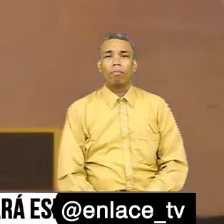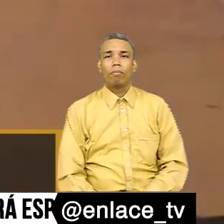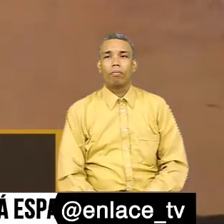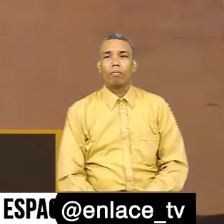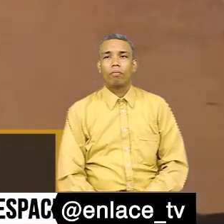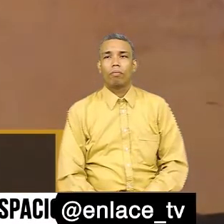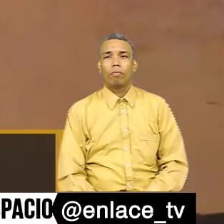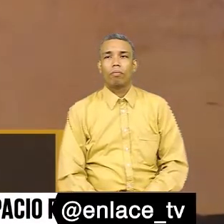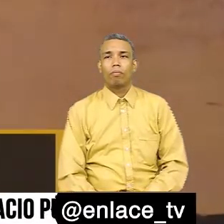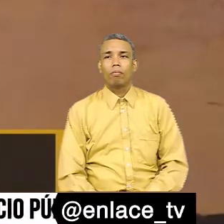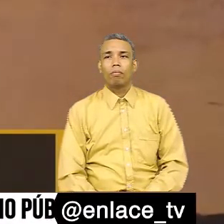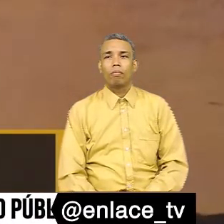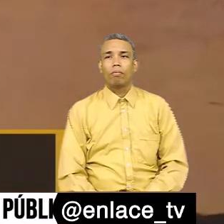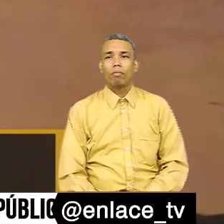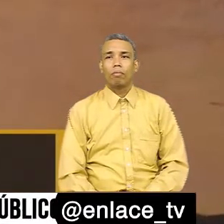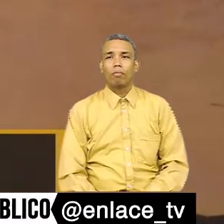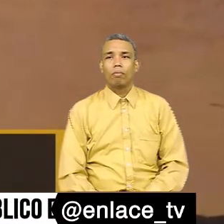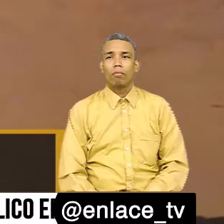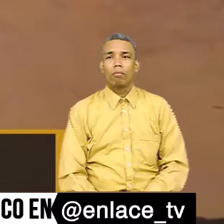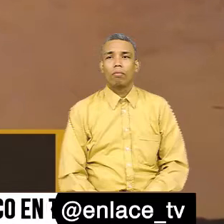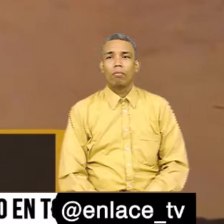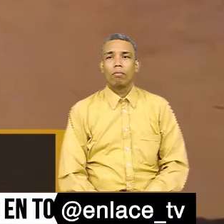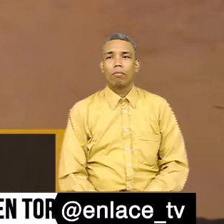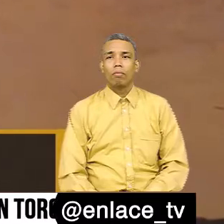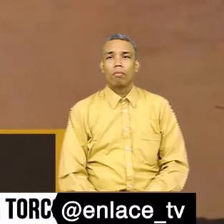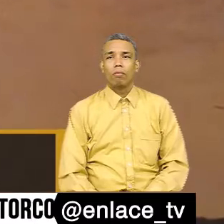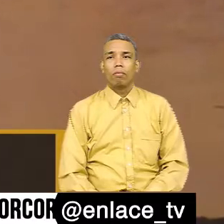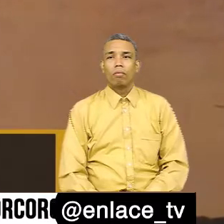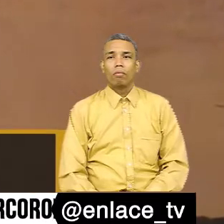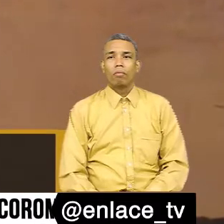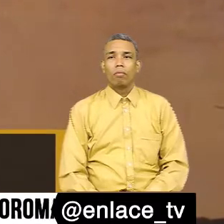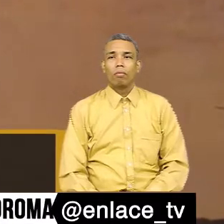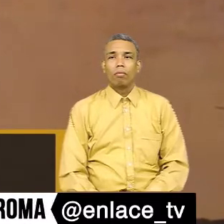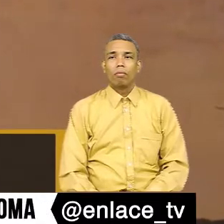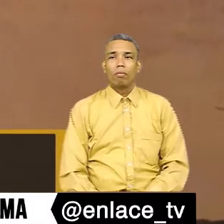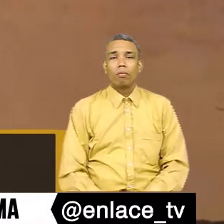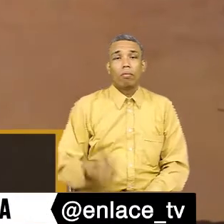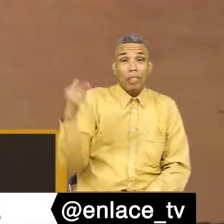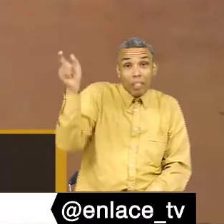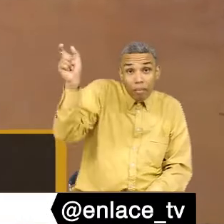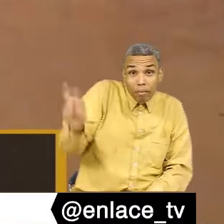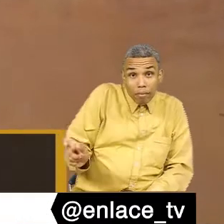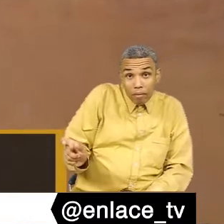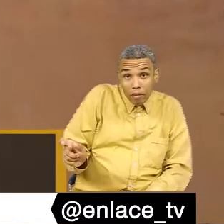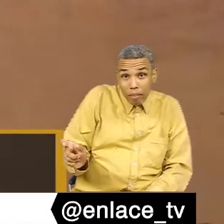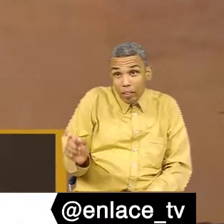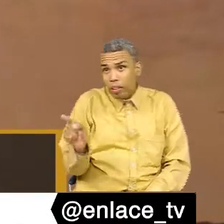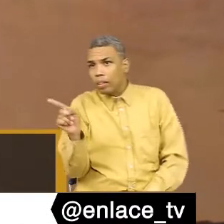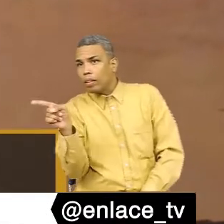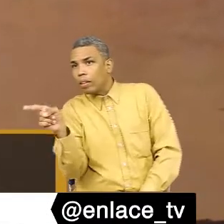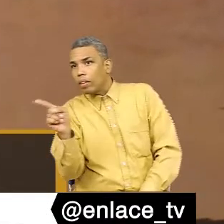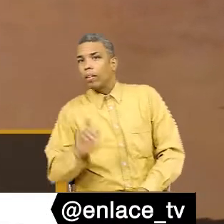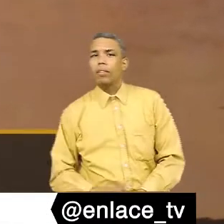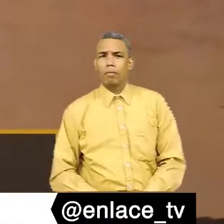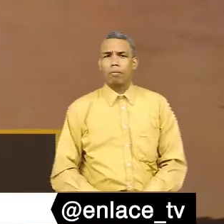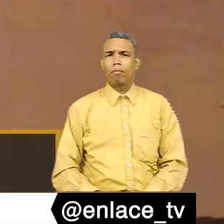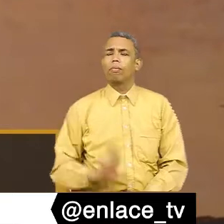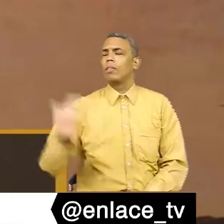De esa persona que está suelta, porque hoy que hicieron la audiencia pública, al señor le dieron la